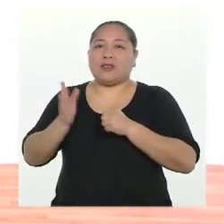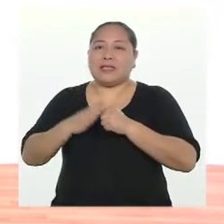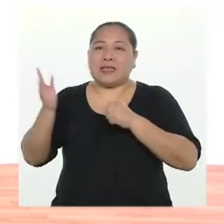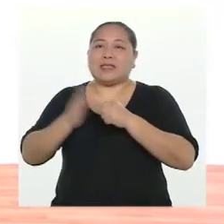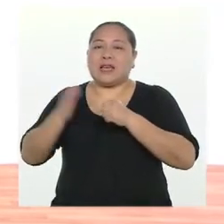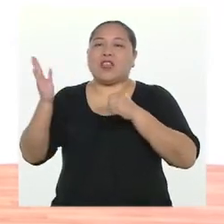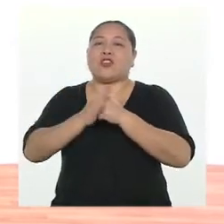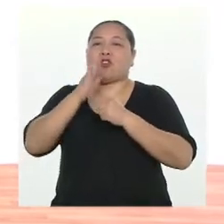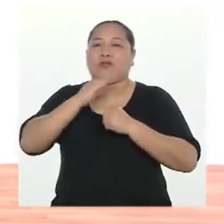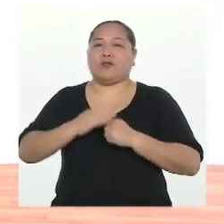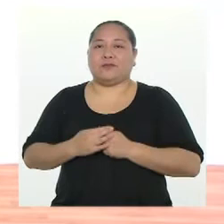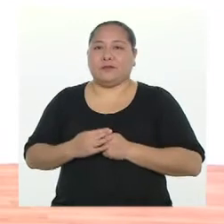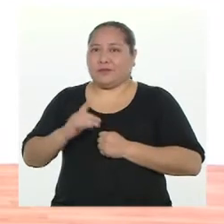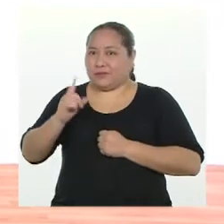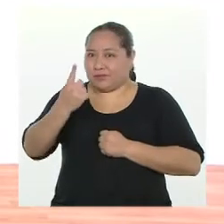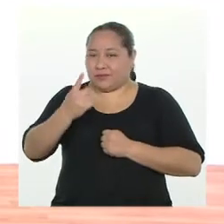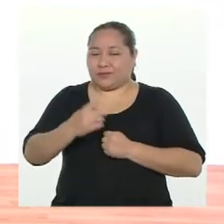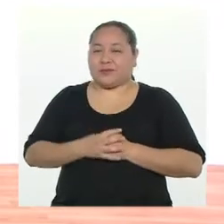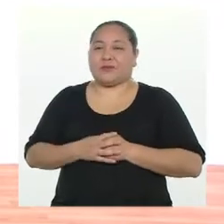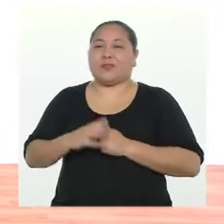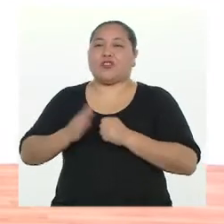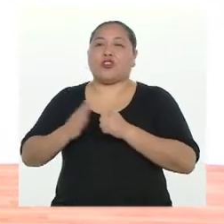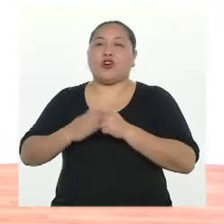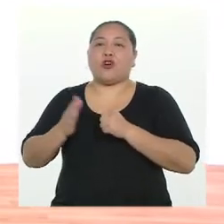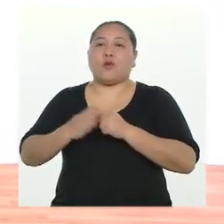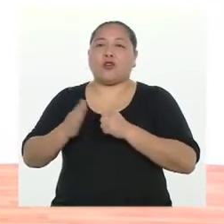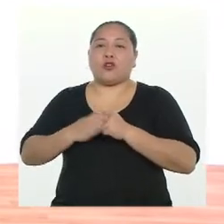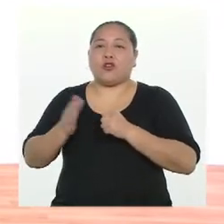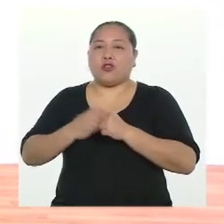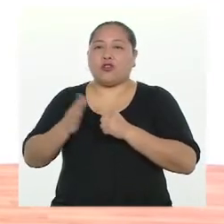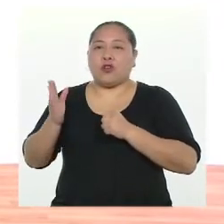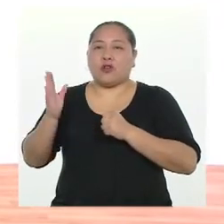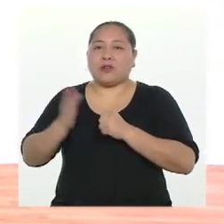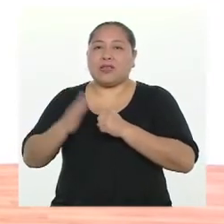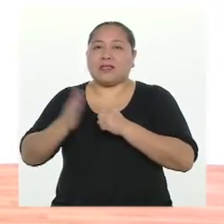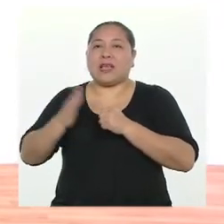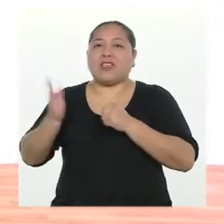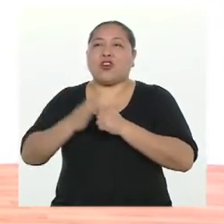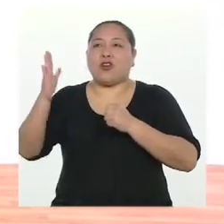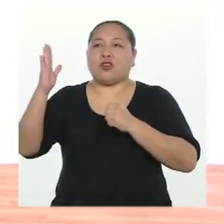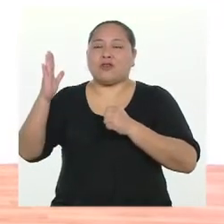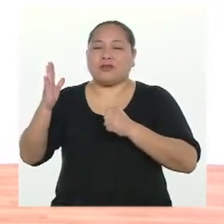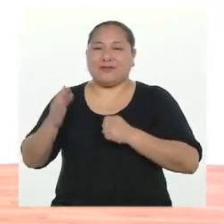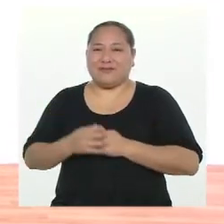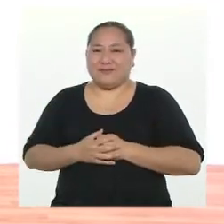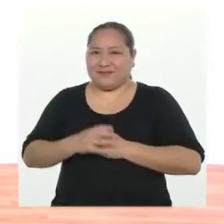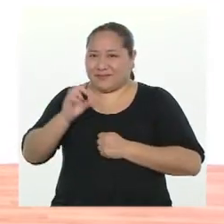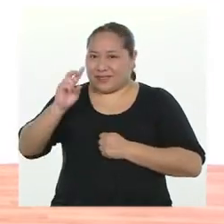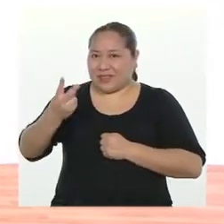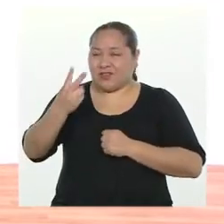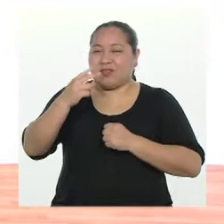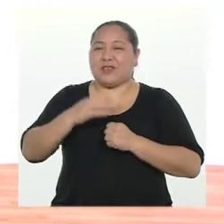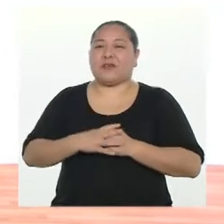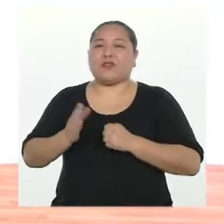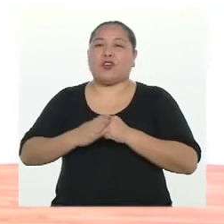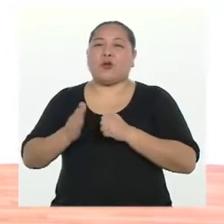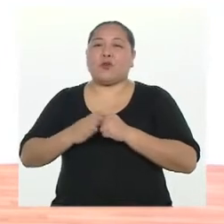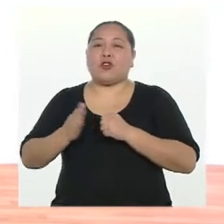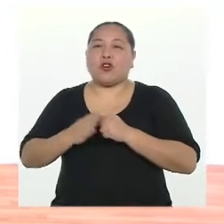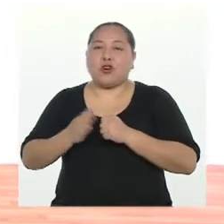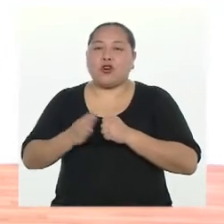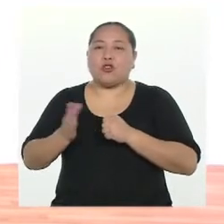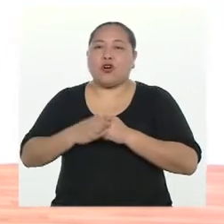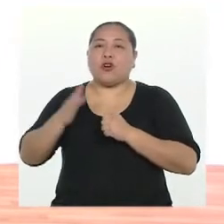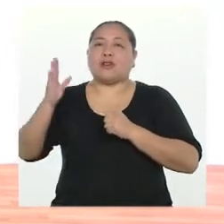sí señor. Esa es la primera. Yo no como rocoto, sí señor. La segunda. Yo no